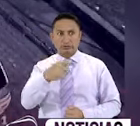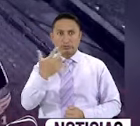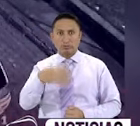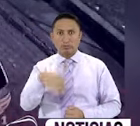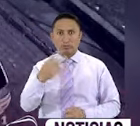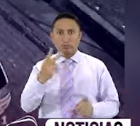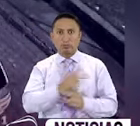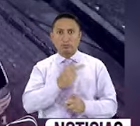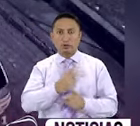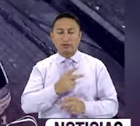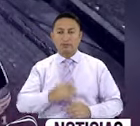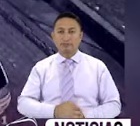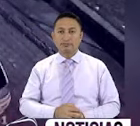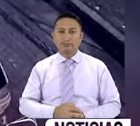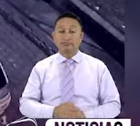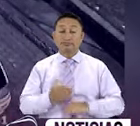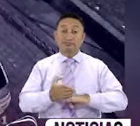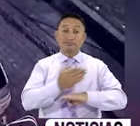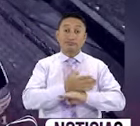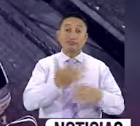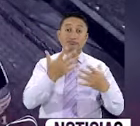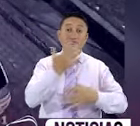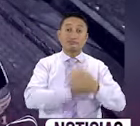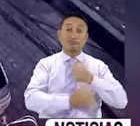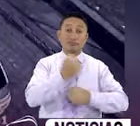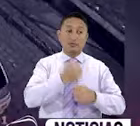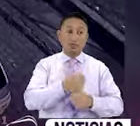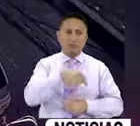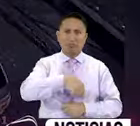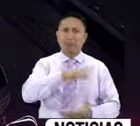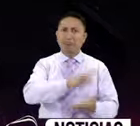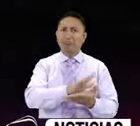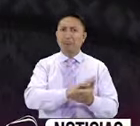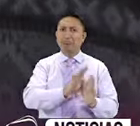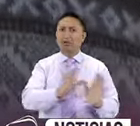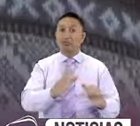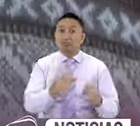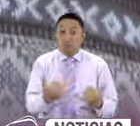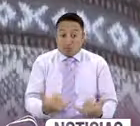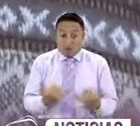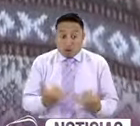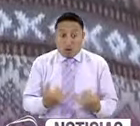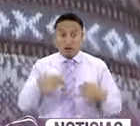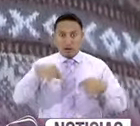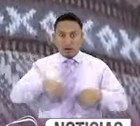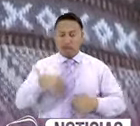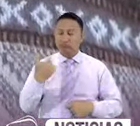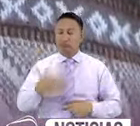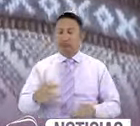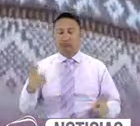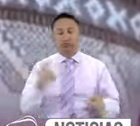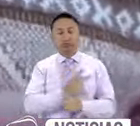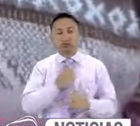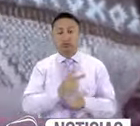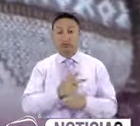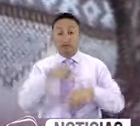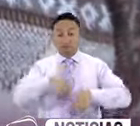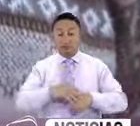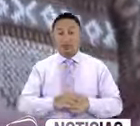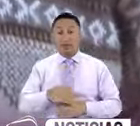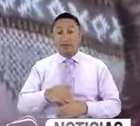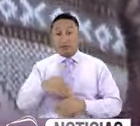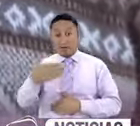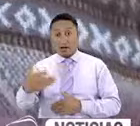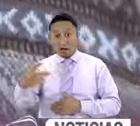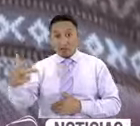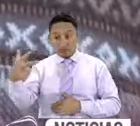Hace unos 10 años atrás, este sector era muy tranquilo. Hoy por hoy es difícil estar tranquilo o dejar algún vehículo aquí.